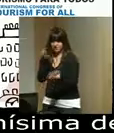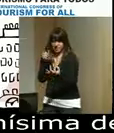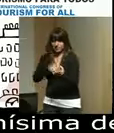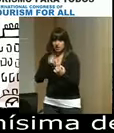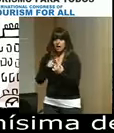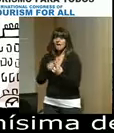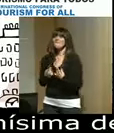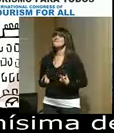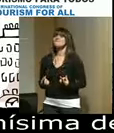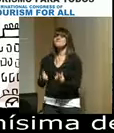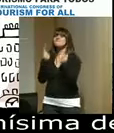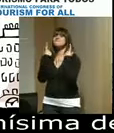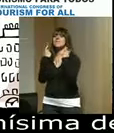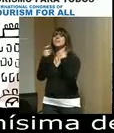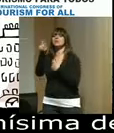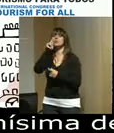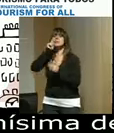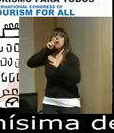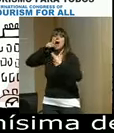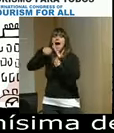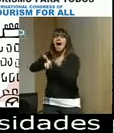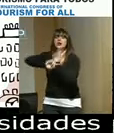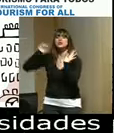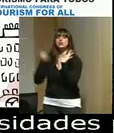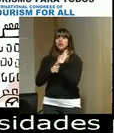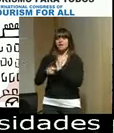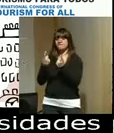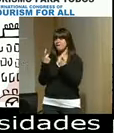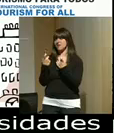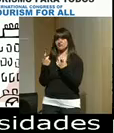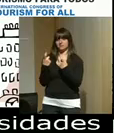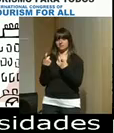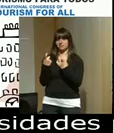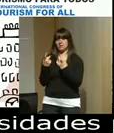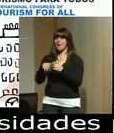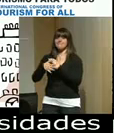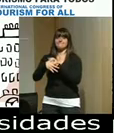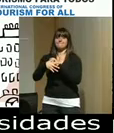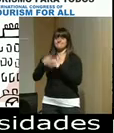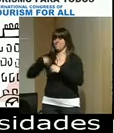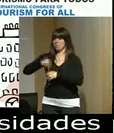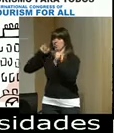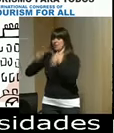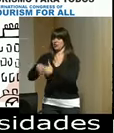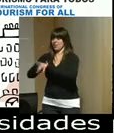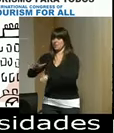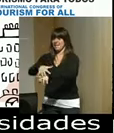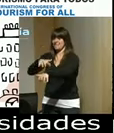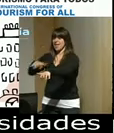de turismos totalmente accesibles, 100% accesibles. La mayoría de los destinos accesibles tienen